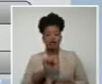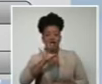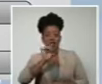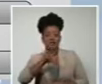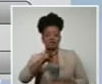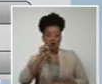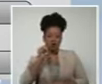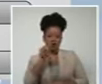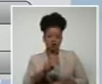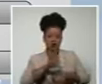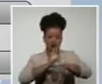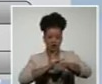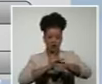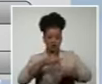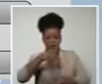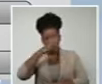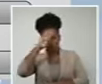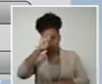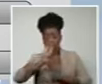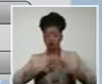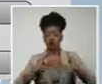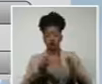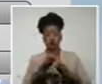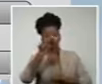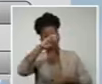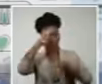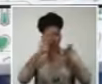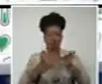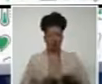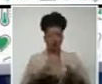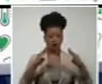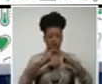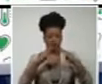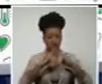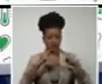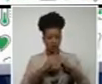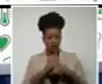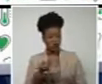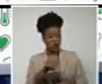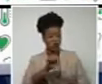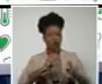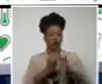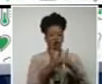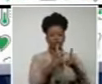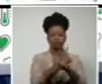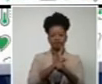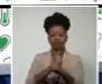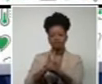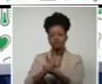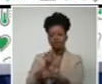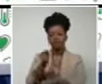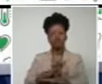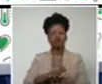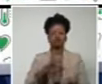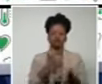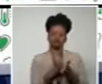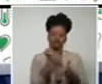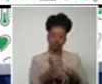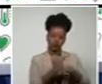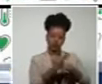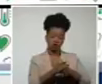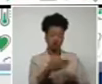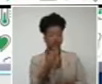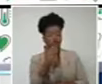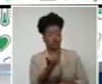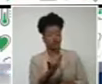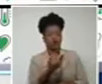país, todos los casos cubanos y al mismo tiempo todos contactos de casos confirmados. Eso es bueno porque no